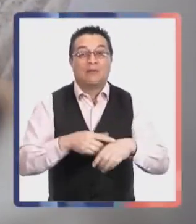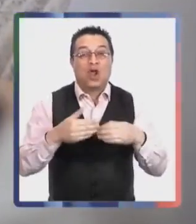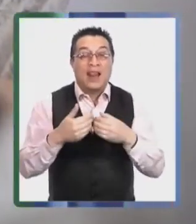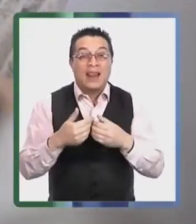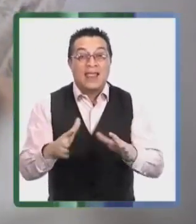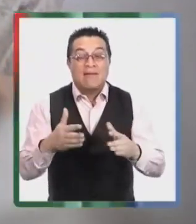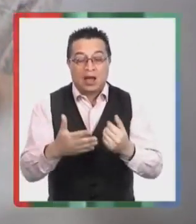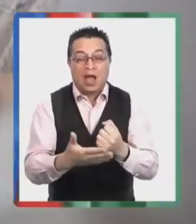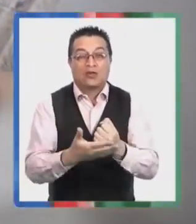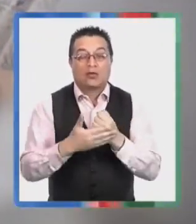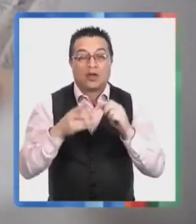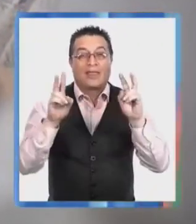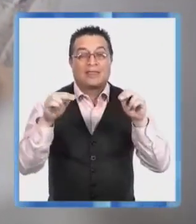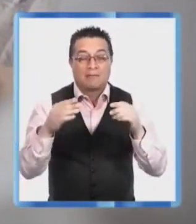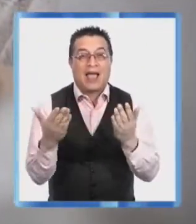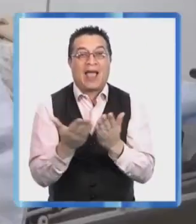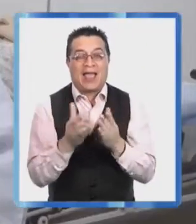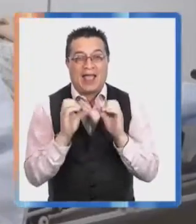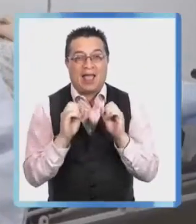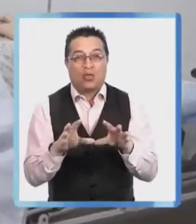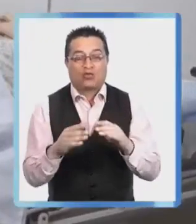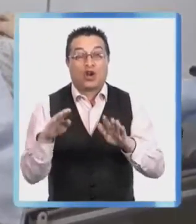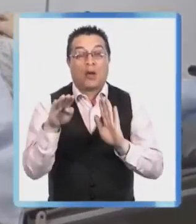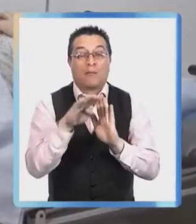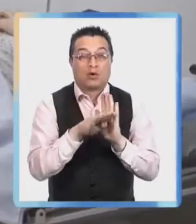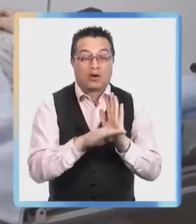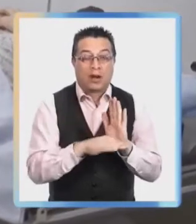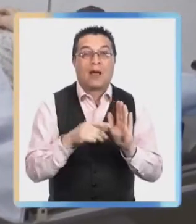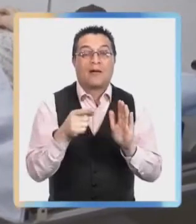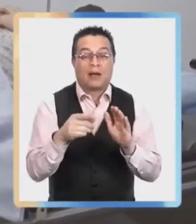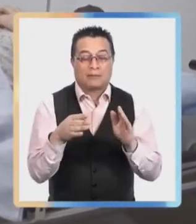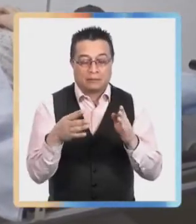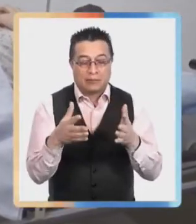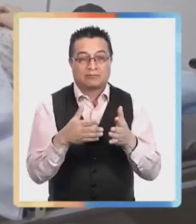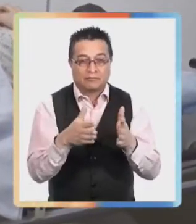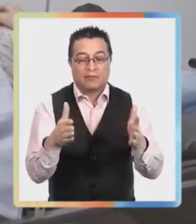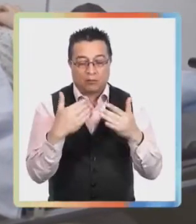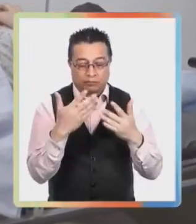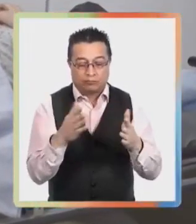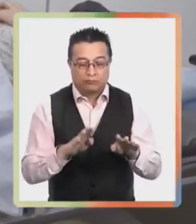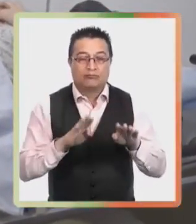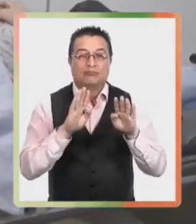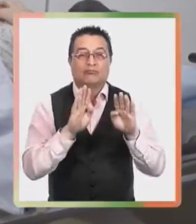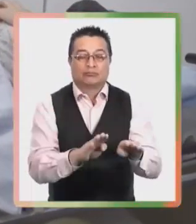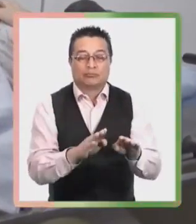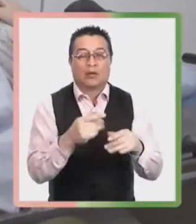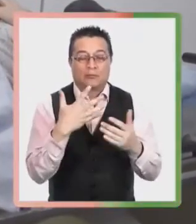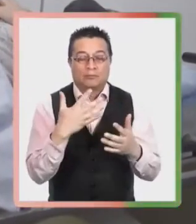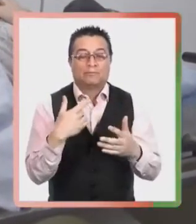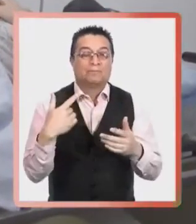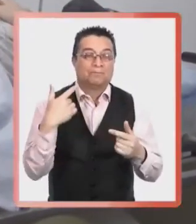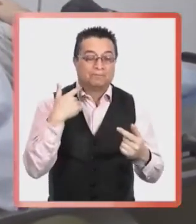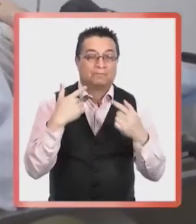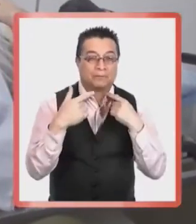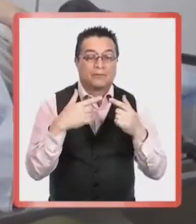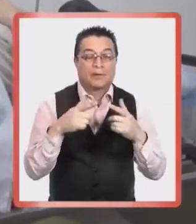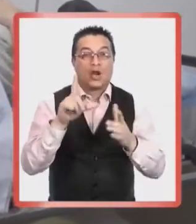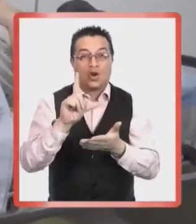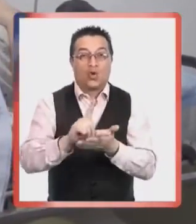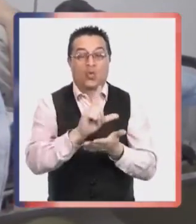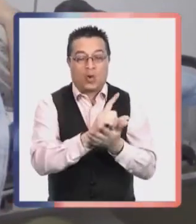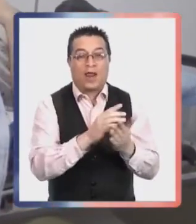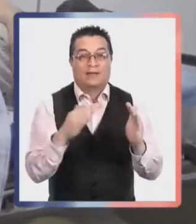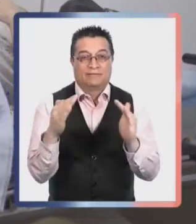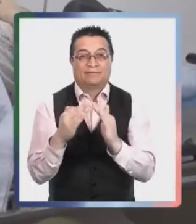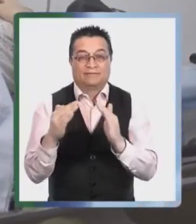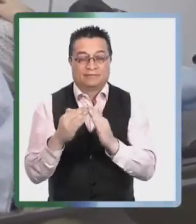soy tiempo libre ayudándolos en materia educación en el programa padre que busca favorecer la habilitación de espacios